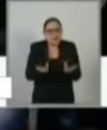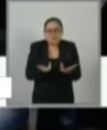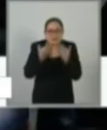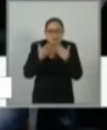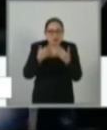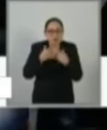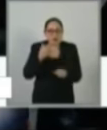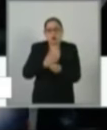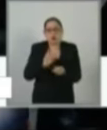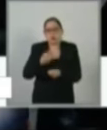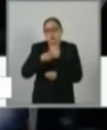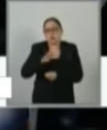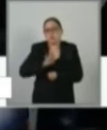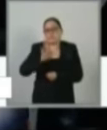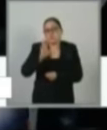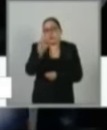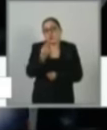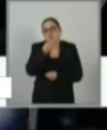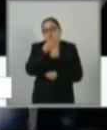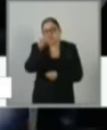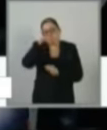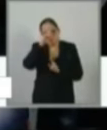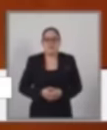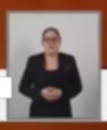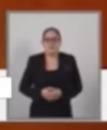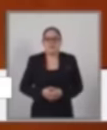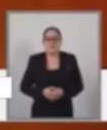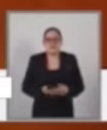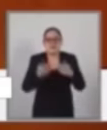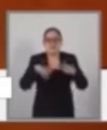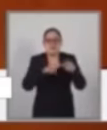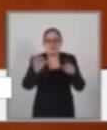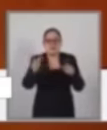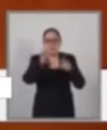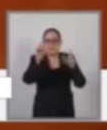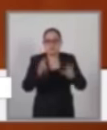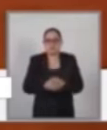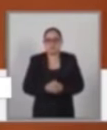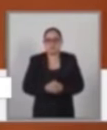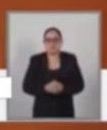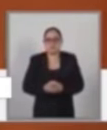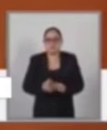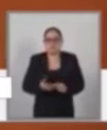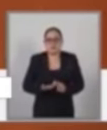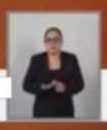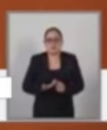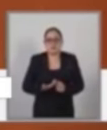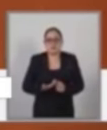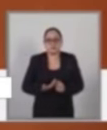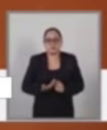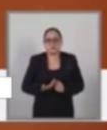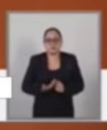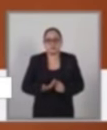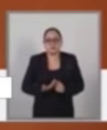un momento. ¿Dirías entonces que entre los retos que tiene Alejandro Gertz, quizá uno muy importante, inmediato, políticamente